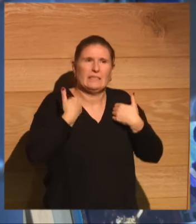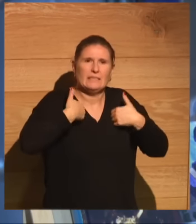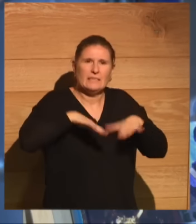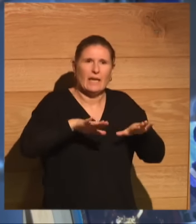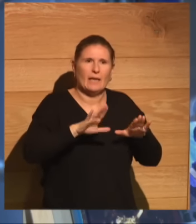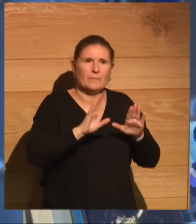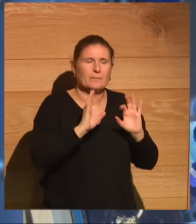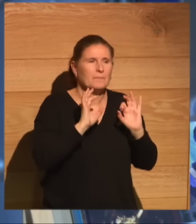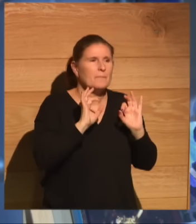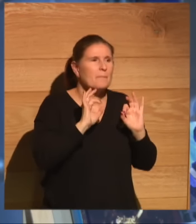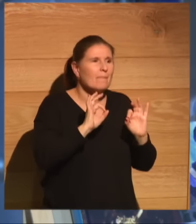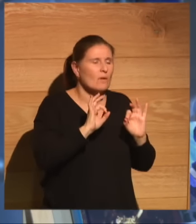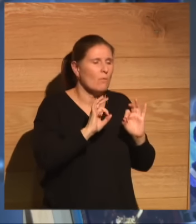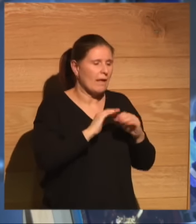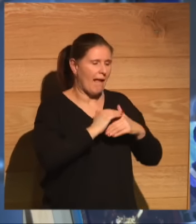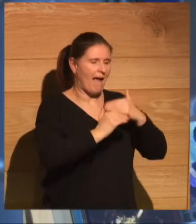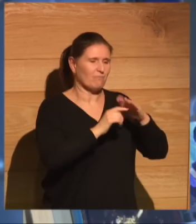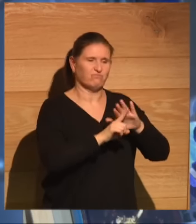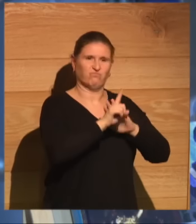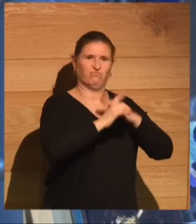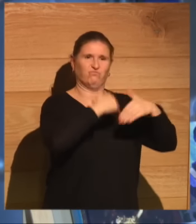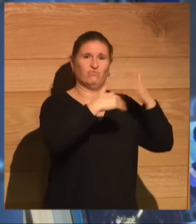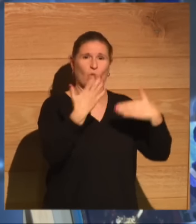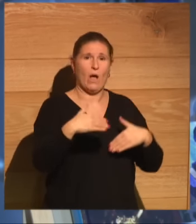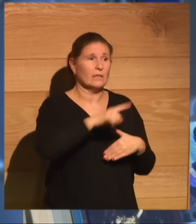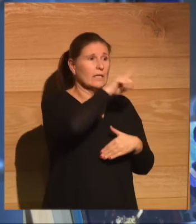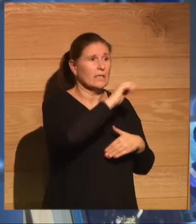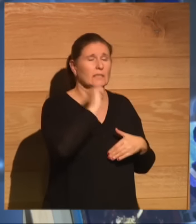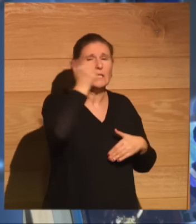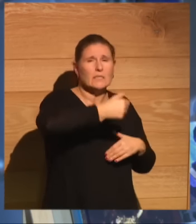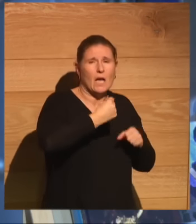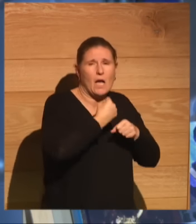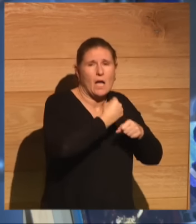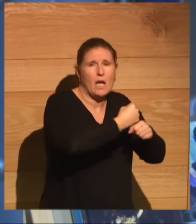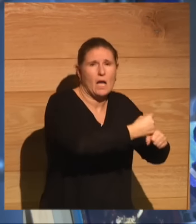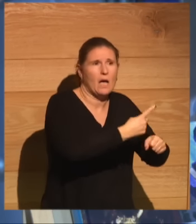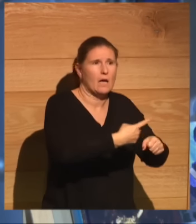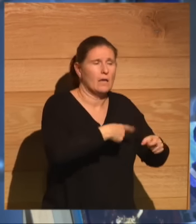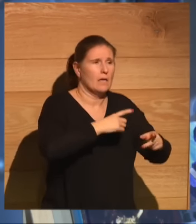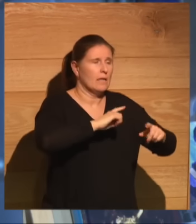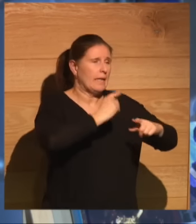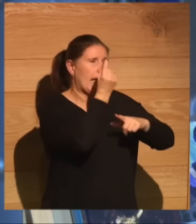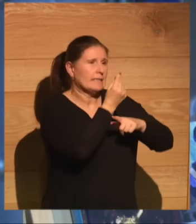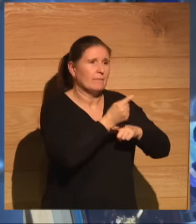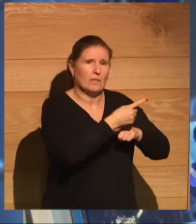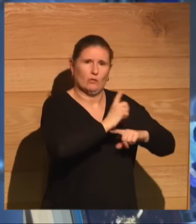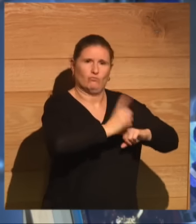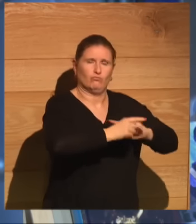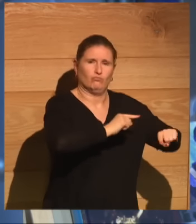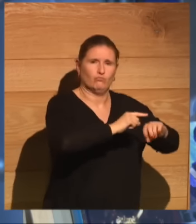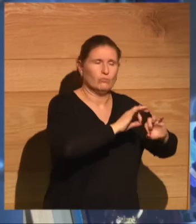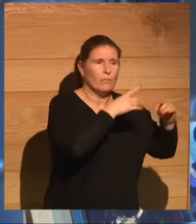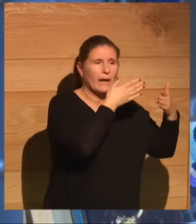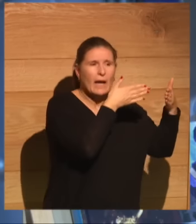en una falta de avances con gente muy, muy veterana llevando las divisiones y dirigiendo las animaciones y dirigiéndose a niños